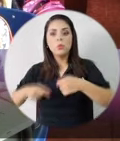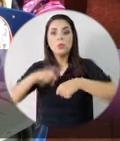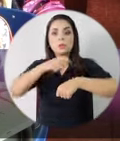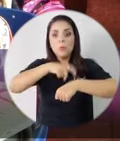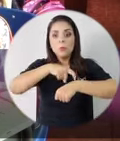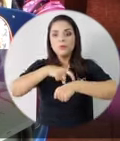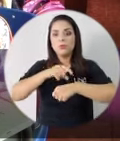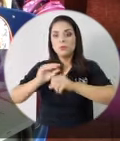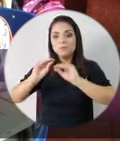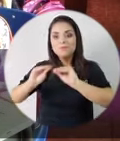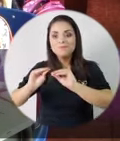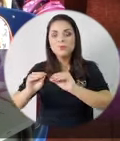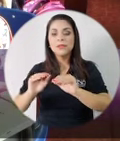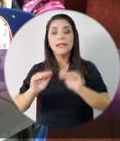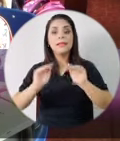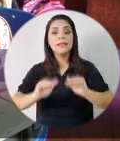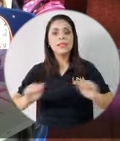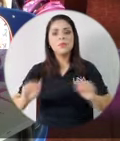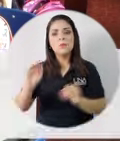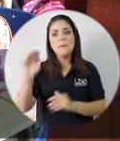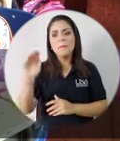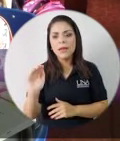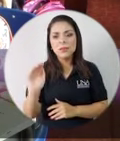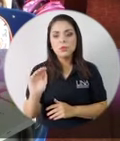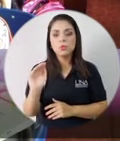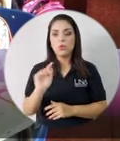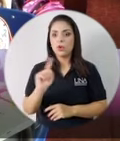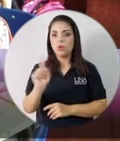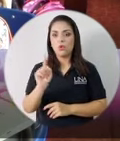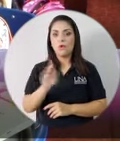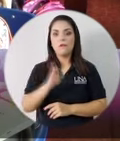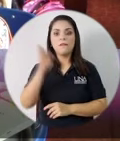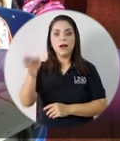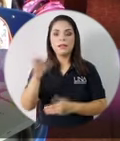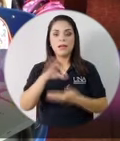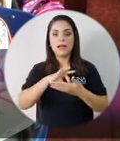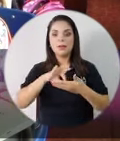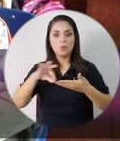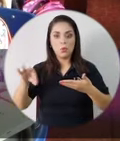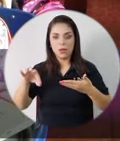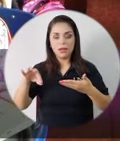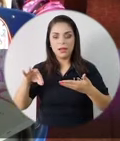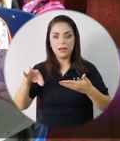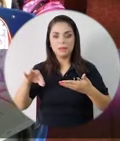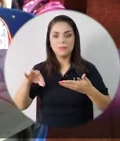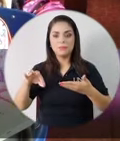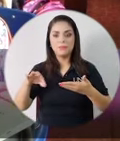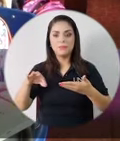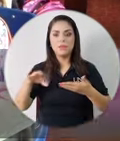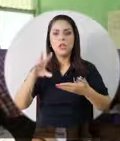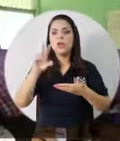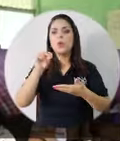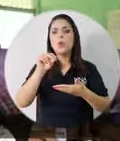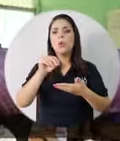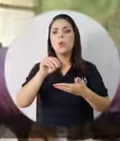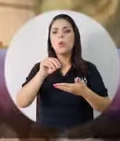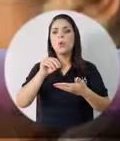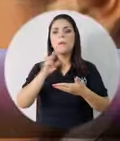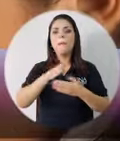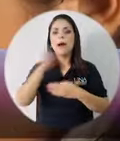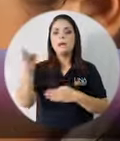en algunos tiempos de ese proceso formativo, los niños pequeñitos no vayan a la escuela, digamos, no vayan